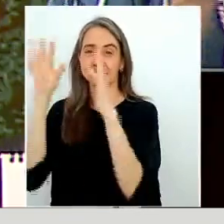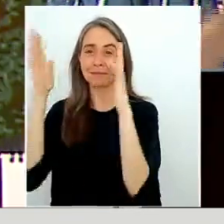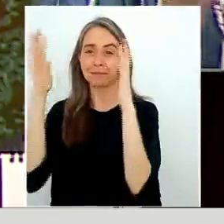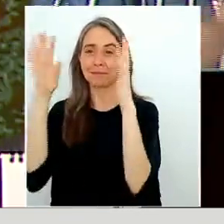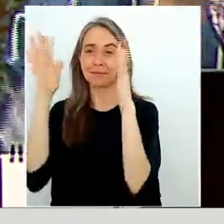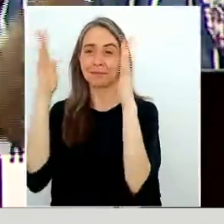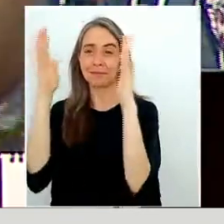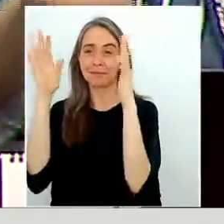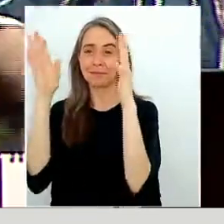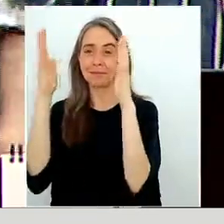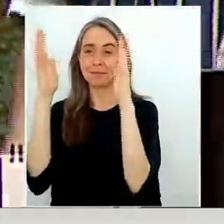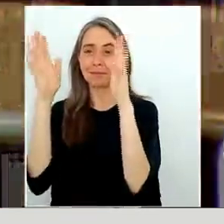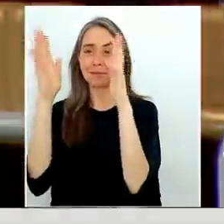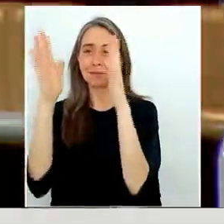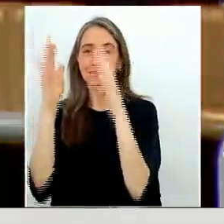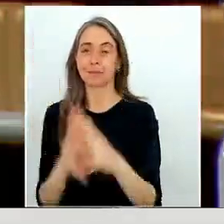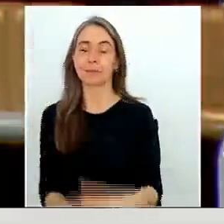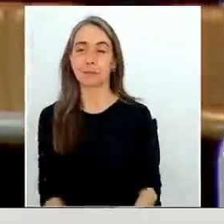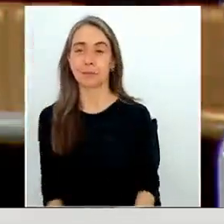bienvenida